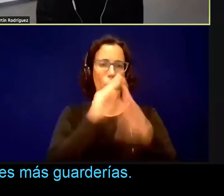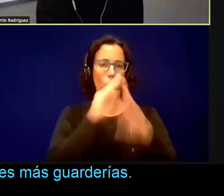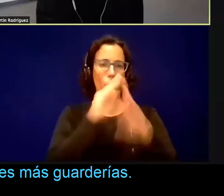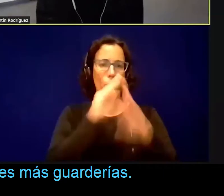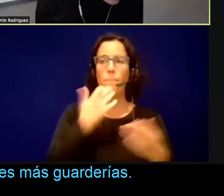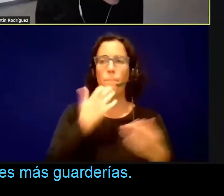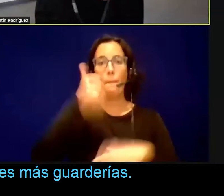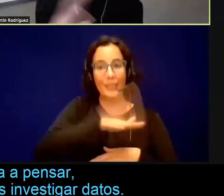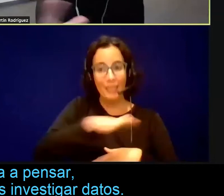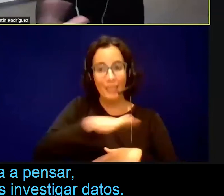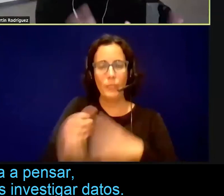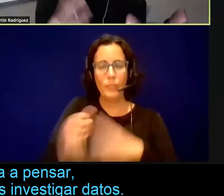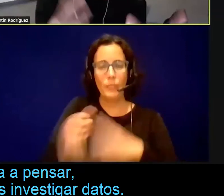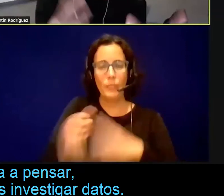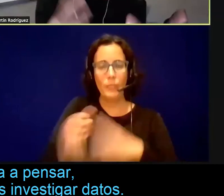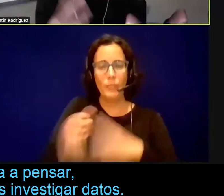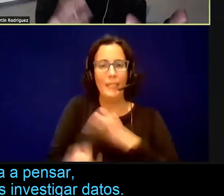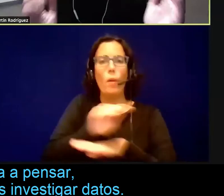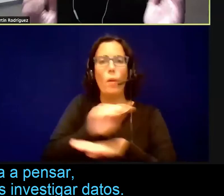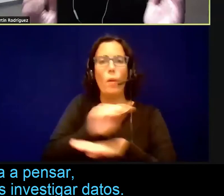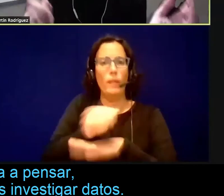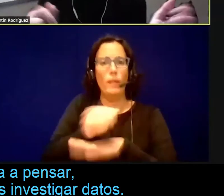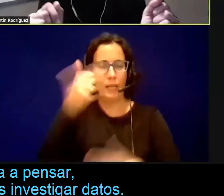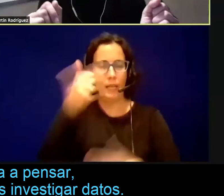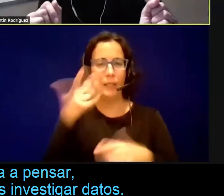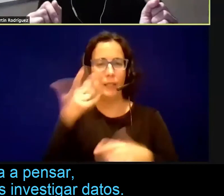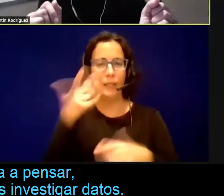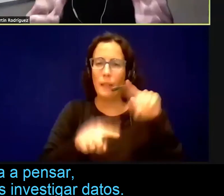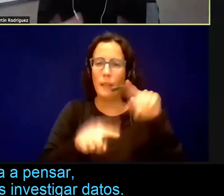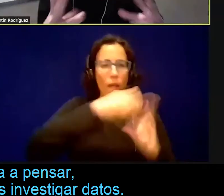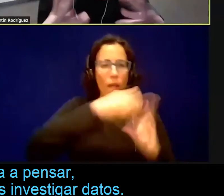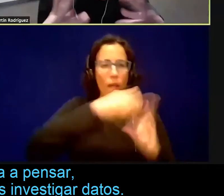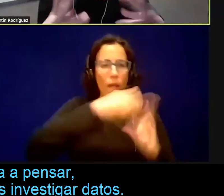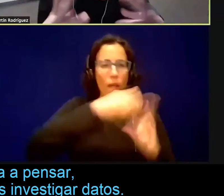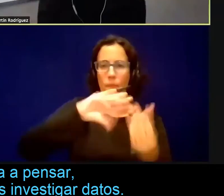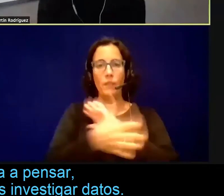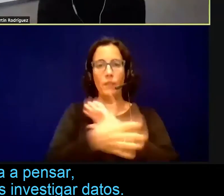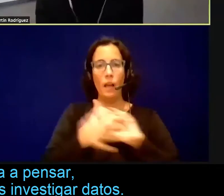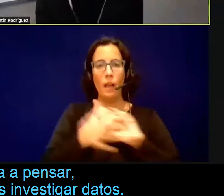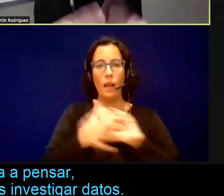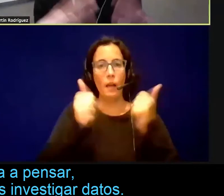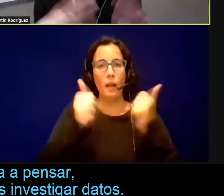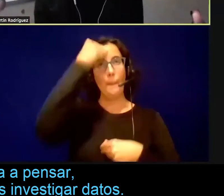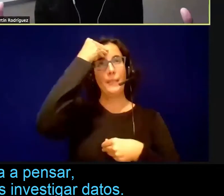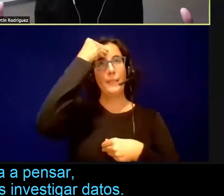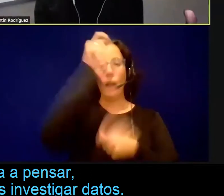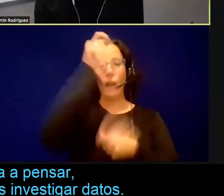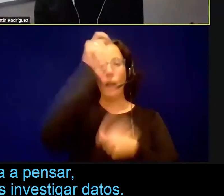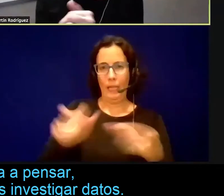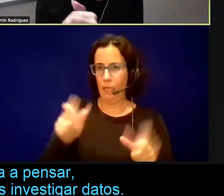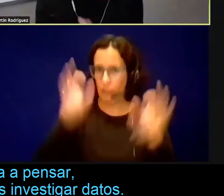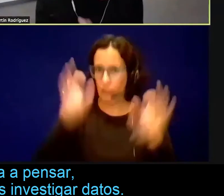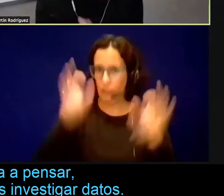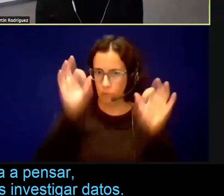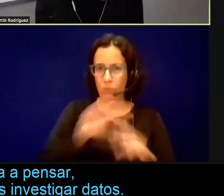sea, sí que se empieza a pensar en los habitantes, no en el abstracto. Por eso es muy importante el tema de lo que hablas